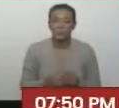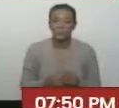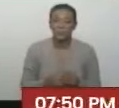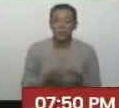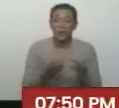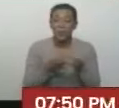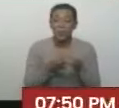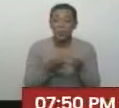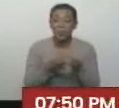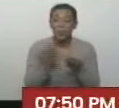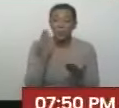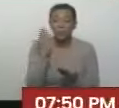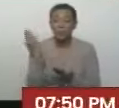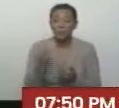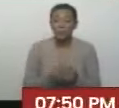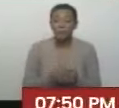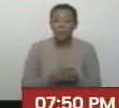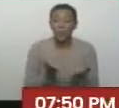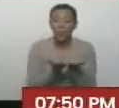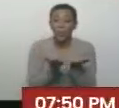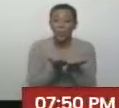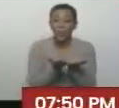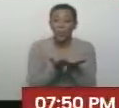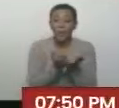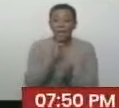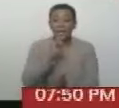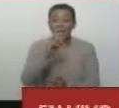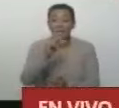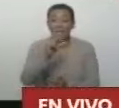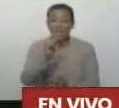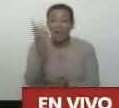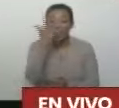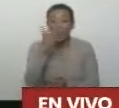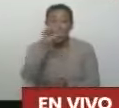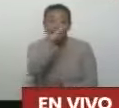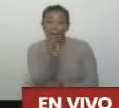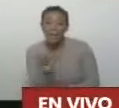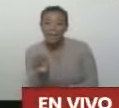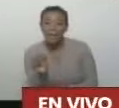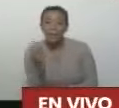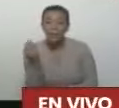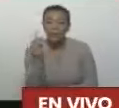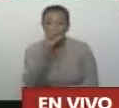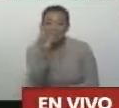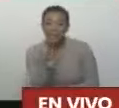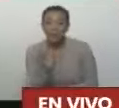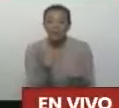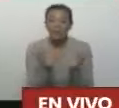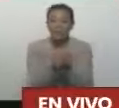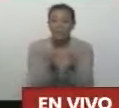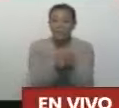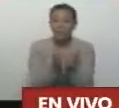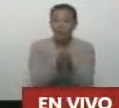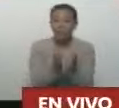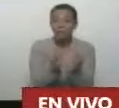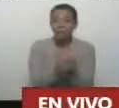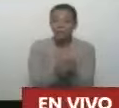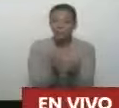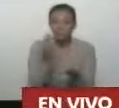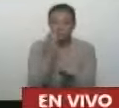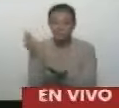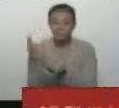El equipo del Colegio Italo-Venezolano, Ángelo de Marta, Anzuategui.